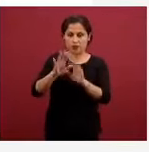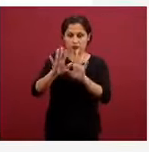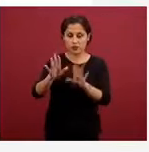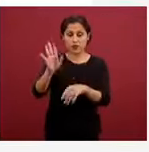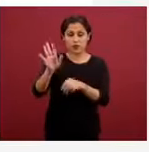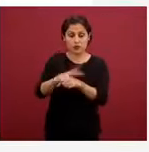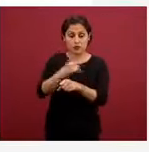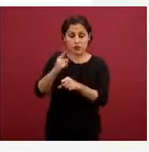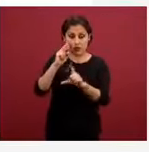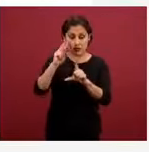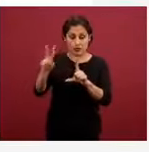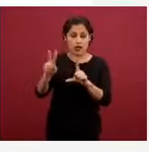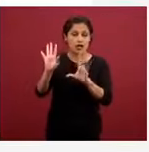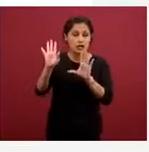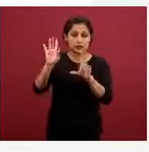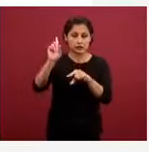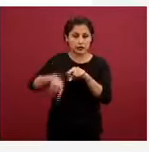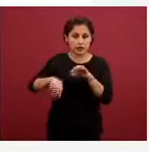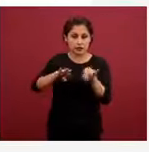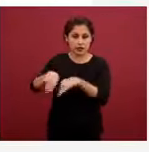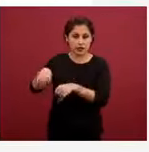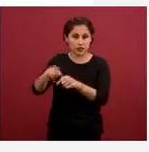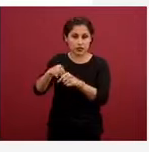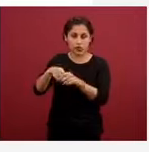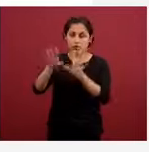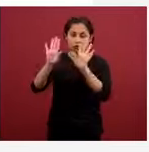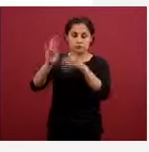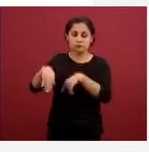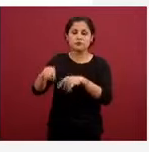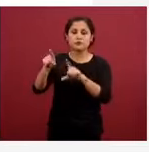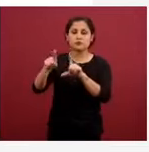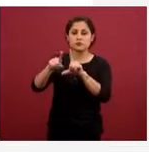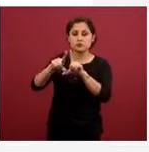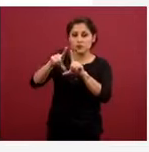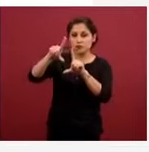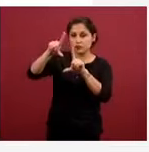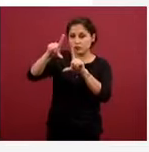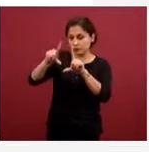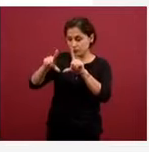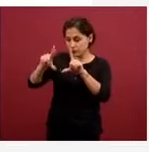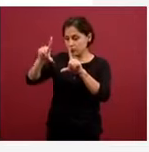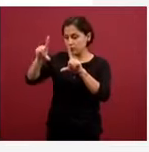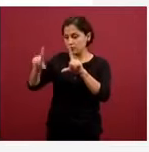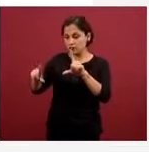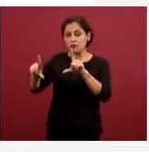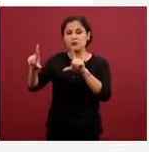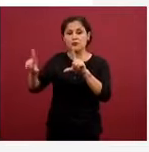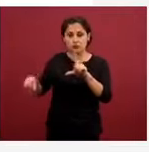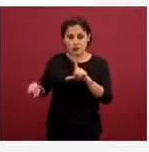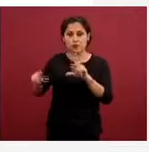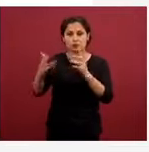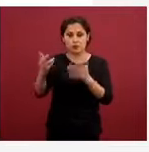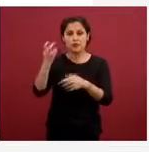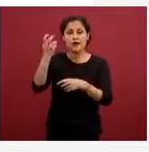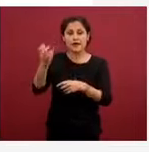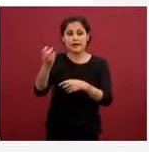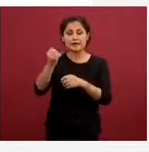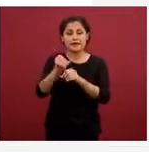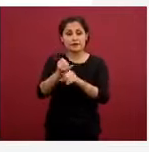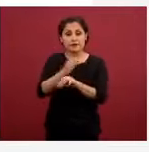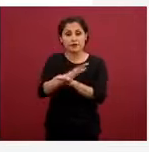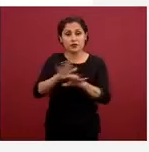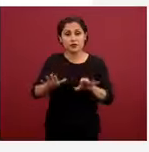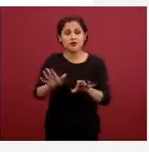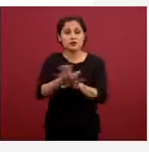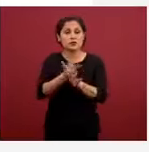poco la tendencia de cómo se están presentando los casos sospechosos, es decir, a toda aquella persona que tiene datos de una infección